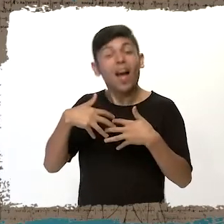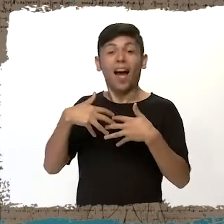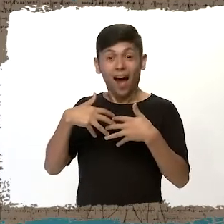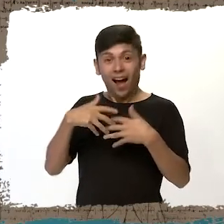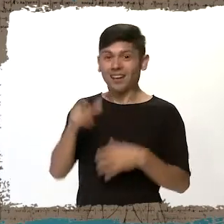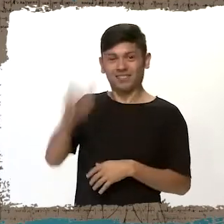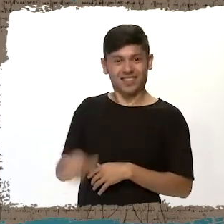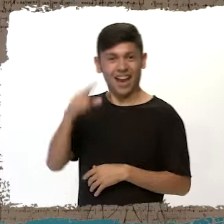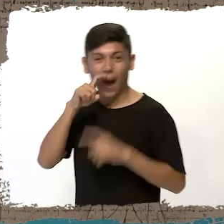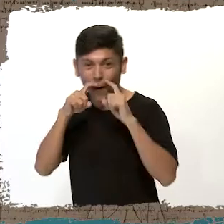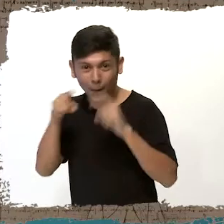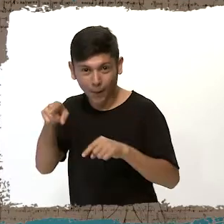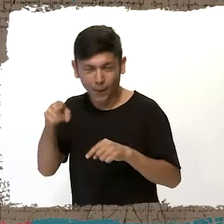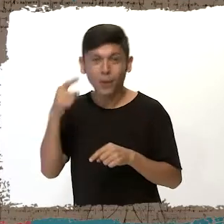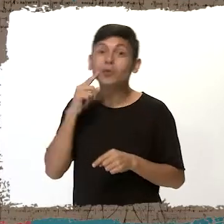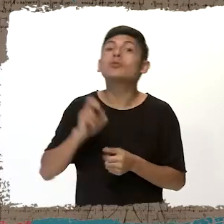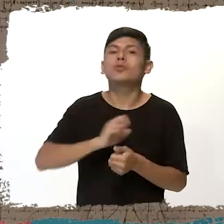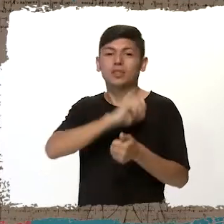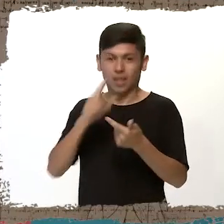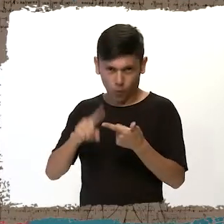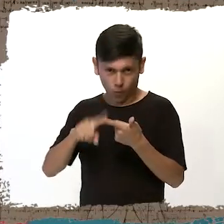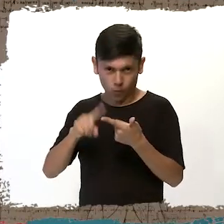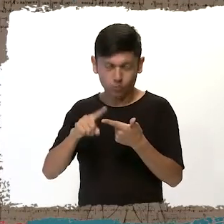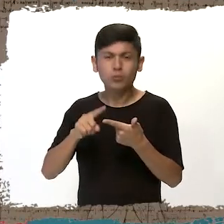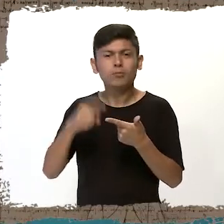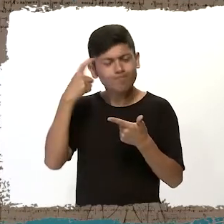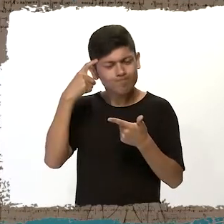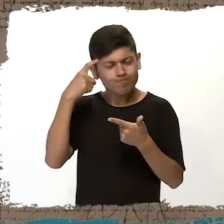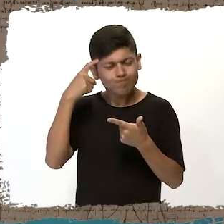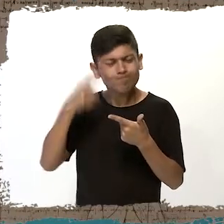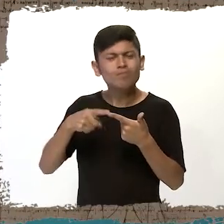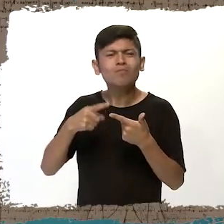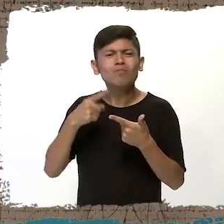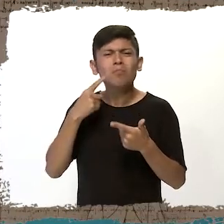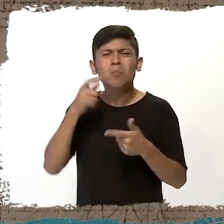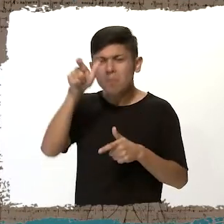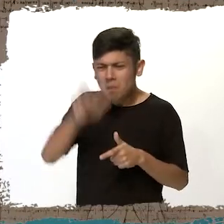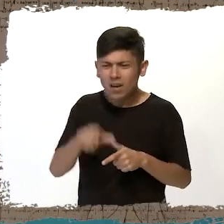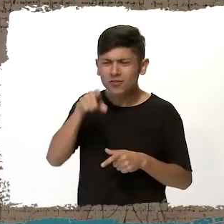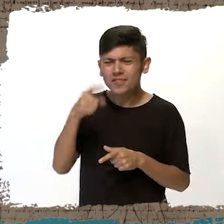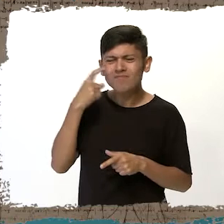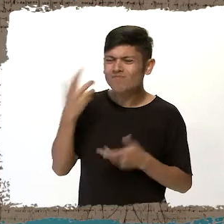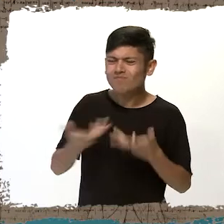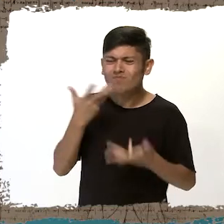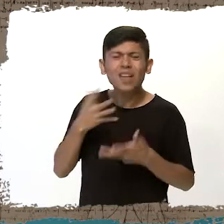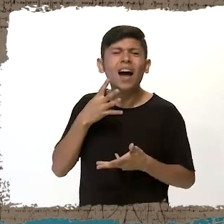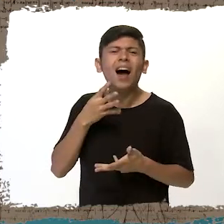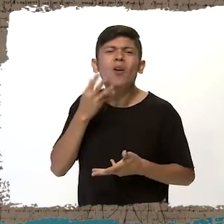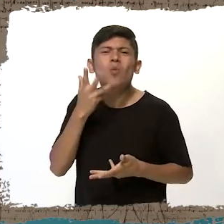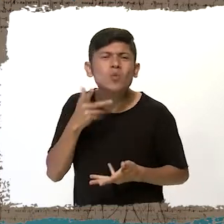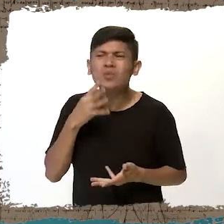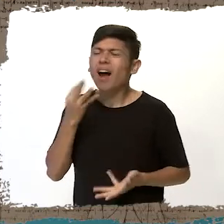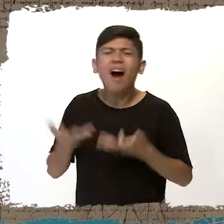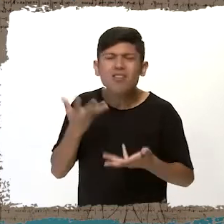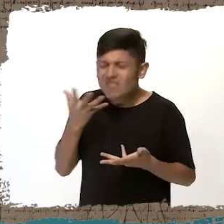ejemplo un Alfredo. Lo segundo que hago es pensar en algo que a este personaje le